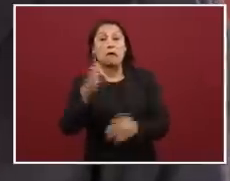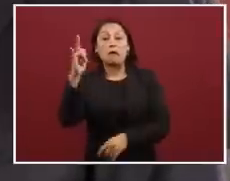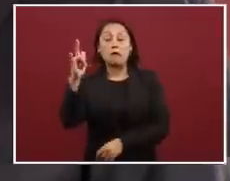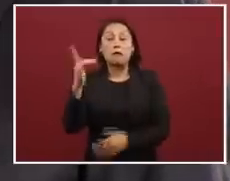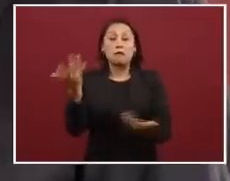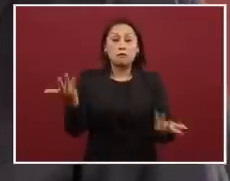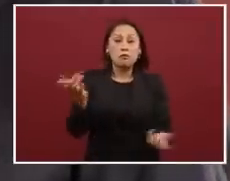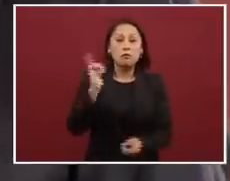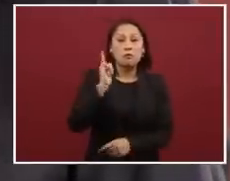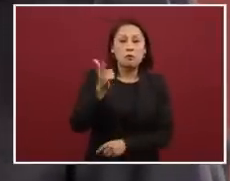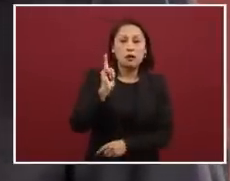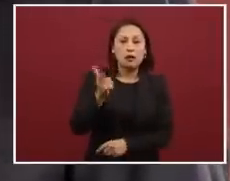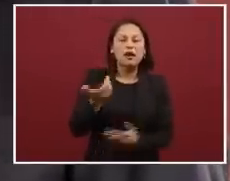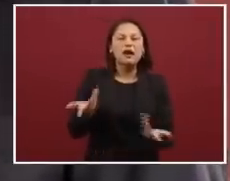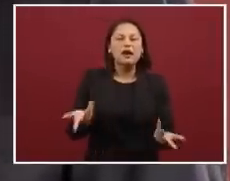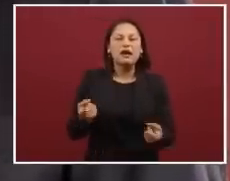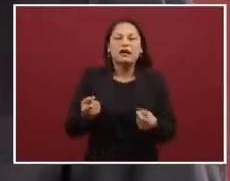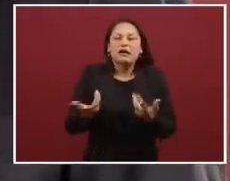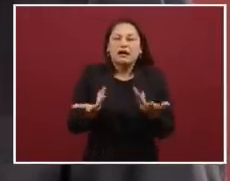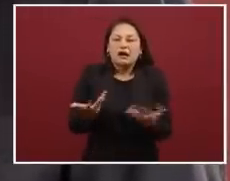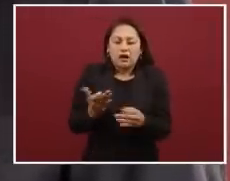¿Qué se ha hecho?